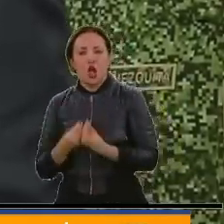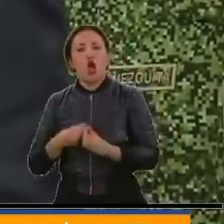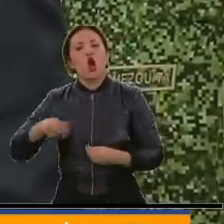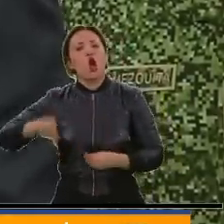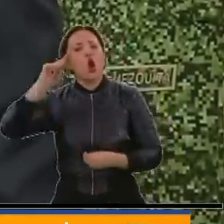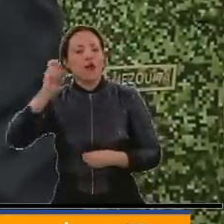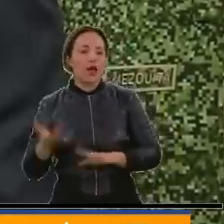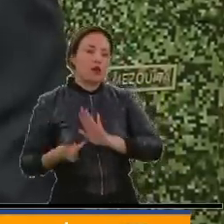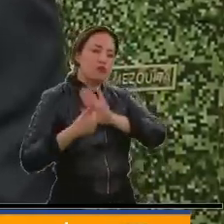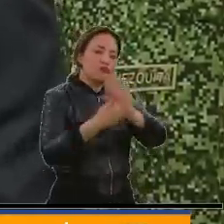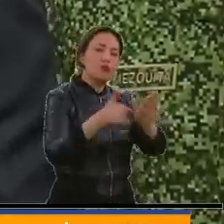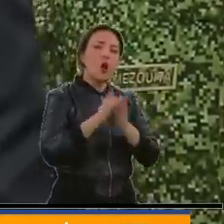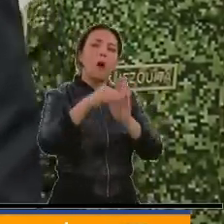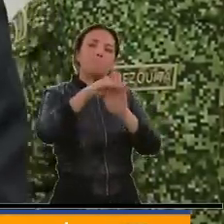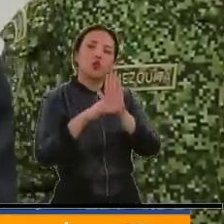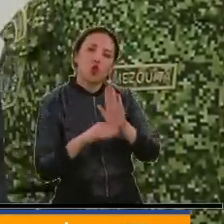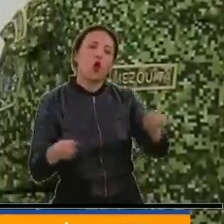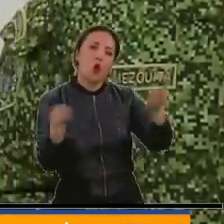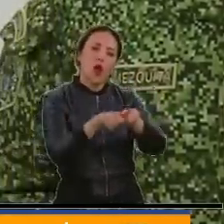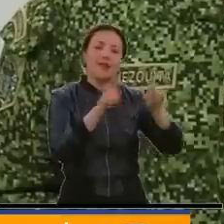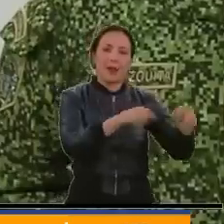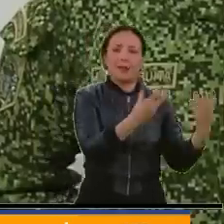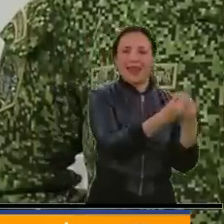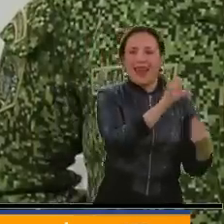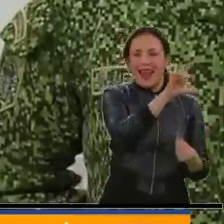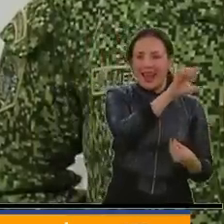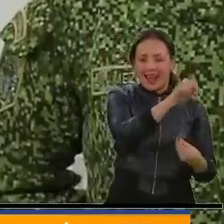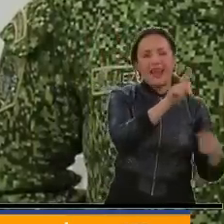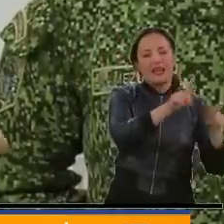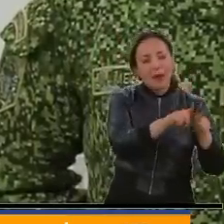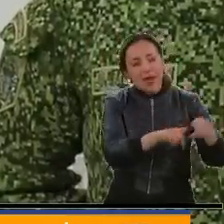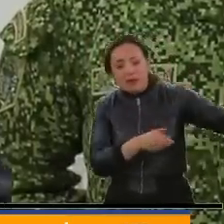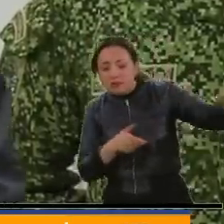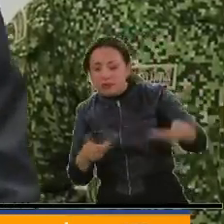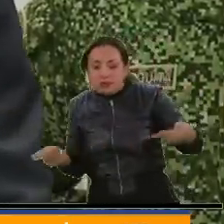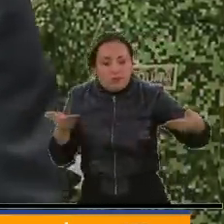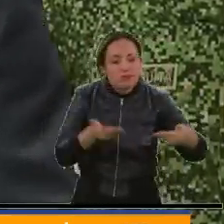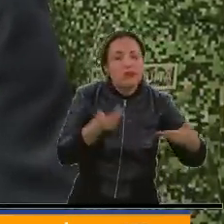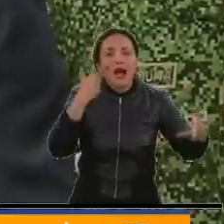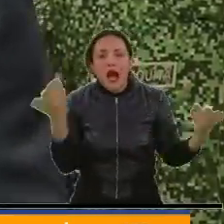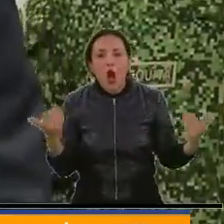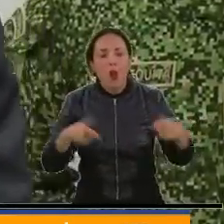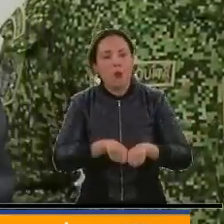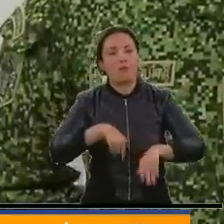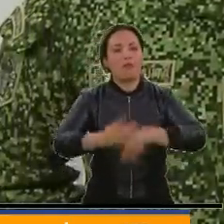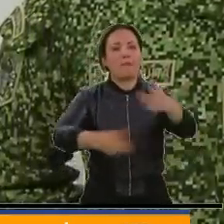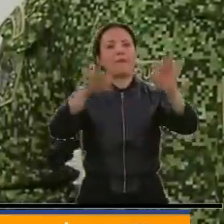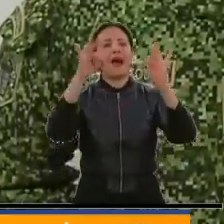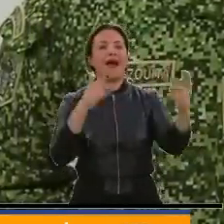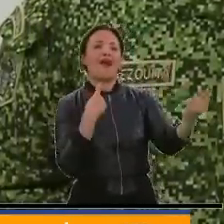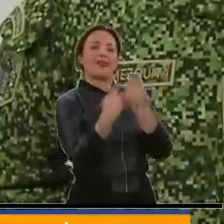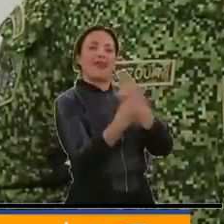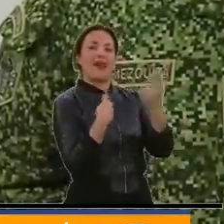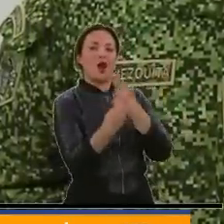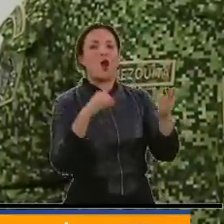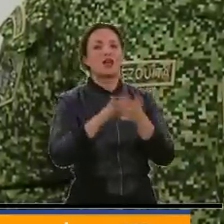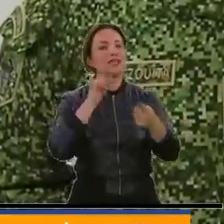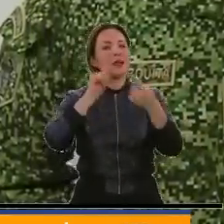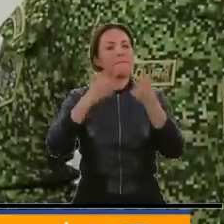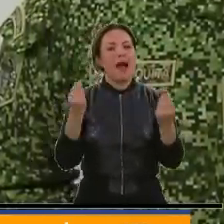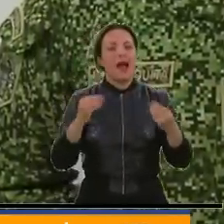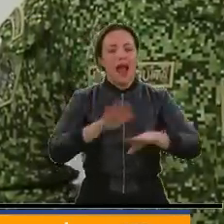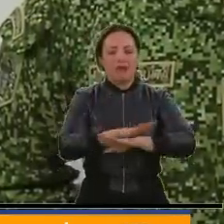y esperamos que lleven también el Ejército de Liberación Nacional los suyos, para que podamos reactivar el diálogo en torno al